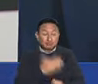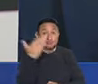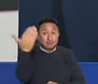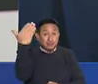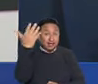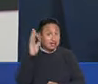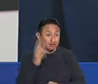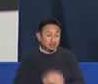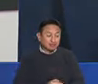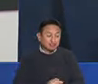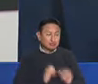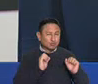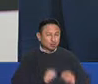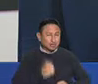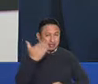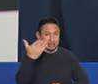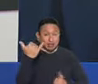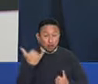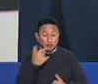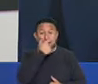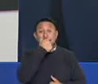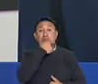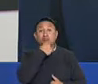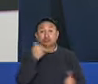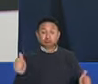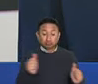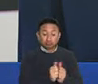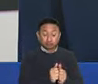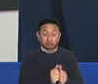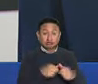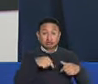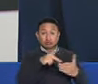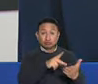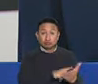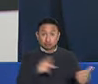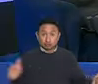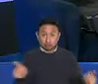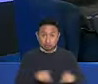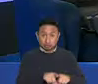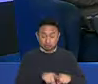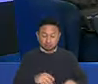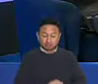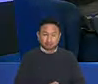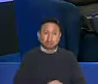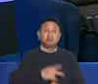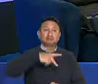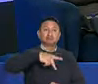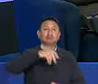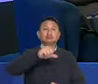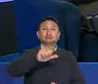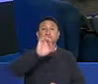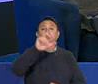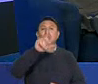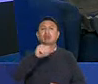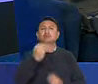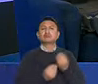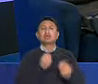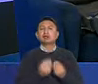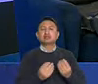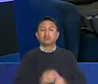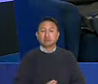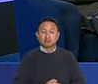queremos tener alcaldía y hoy la tenemos con Pavel Muñoz y tenemos muchos proyectos en conjunto. A ver, con Pavel Muñoz, proyectos en conjunto, ¿qué se